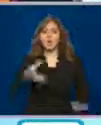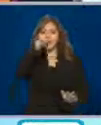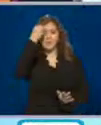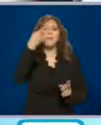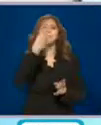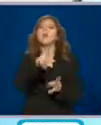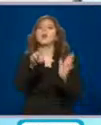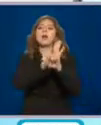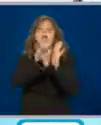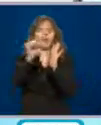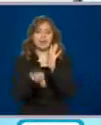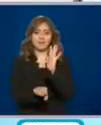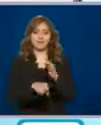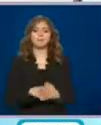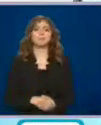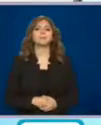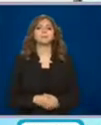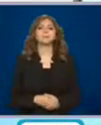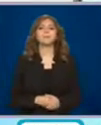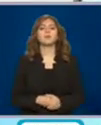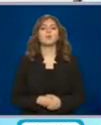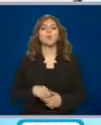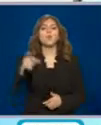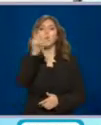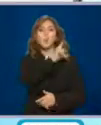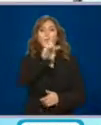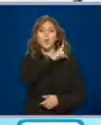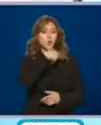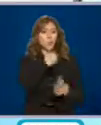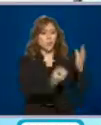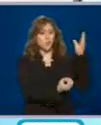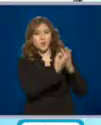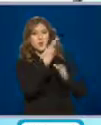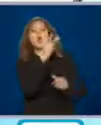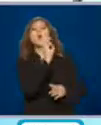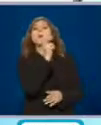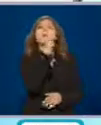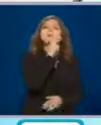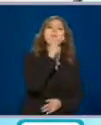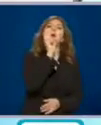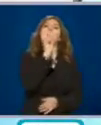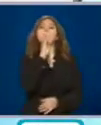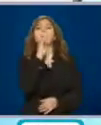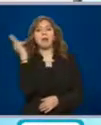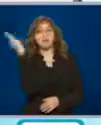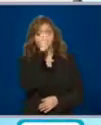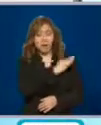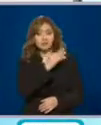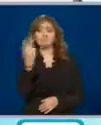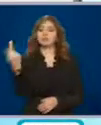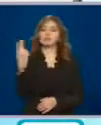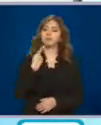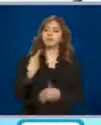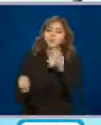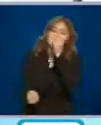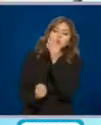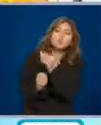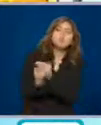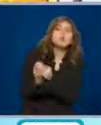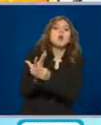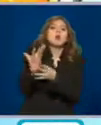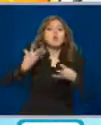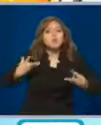ejemplo, cuando recién ya la nueva pareja, ¿no? O sea, el papá, mamá biológico, ya tienen una nueva pareja y entonces empiezan